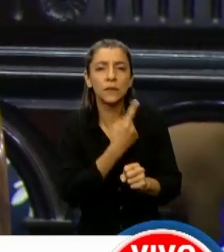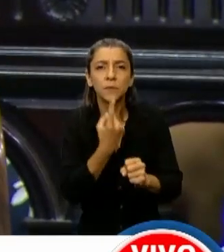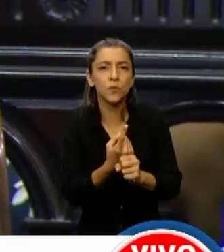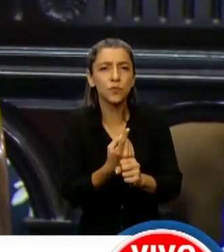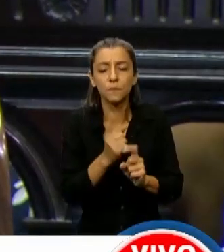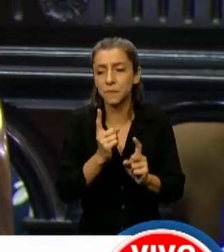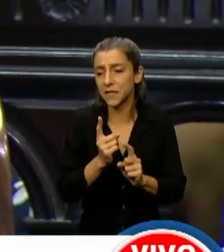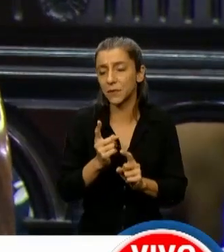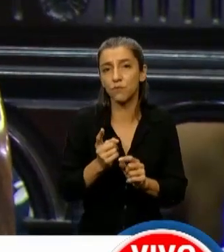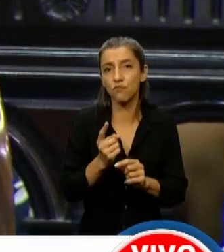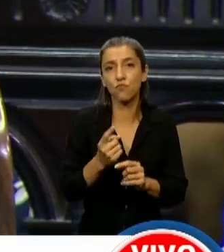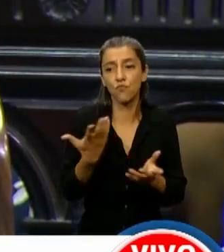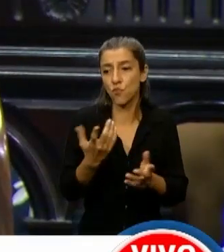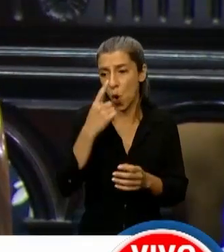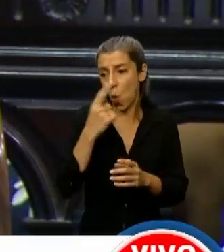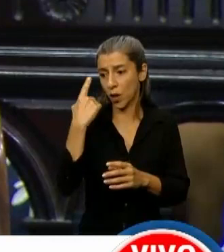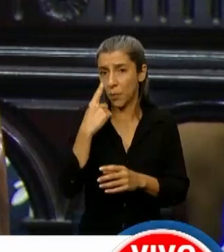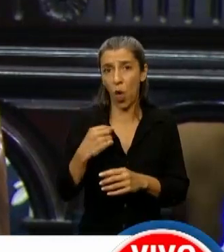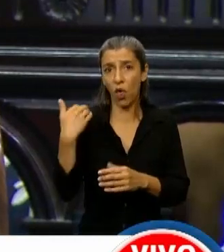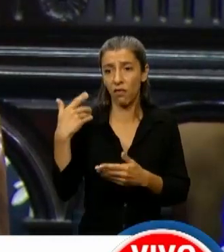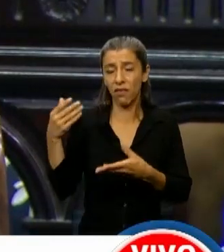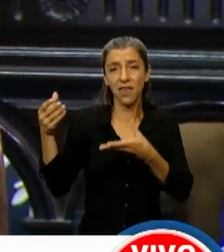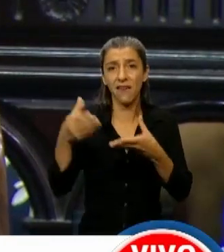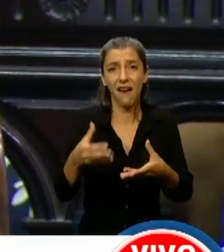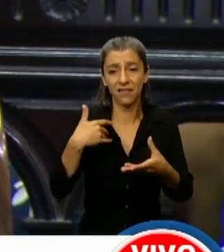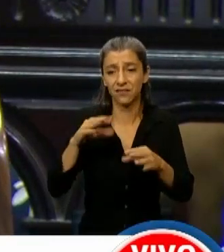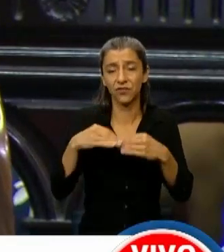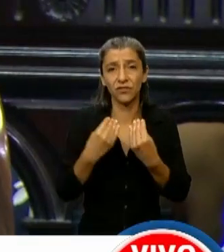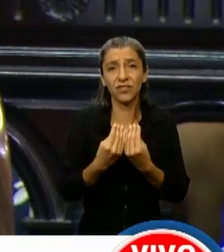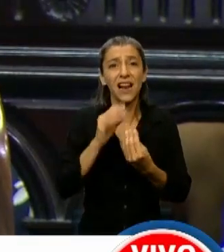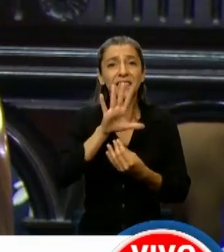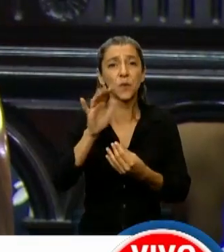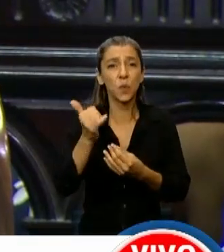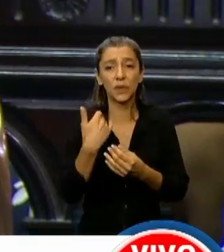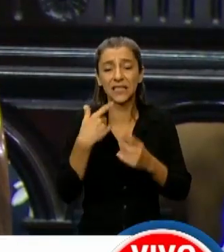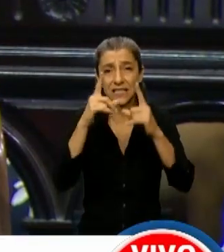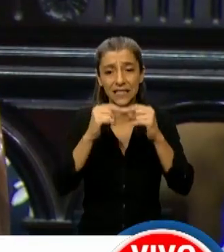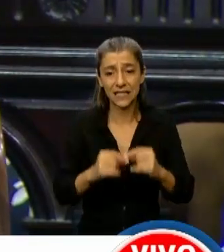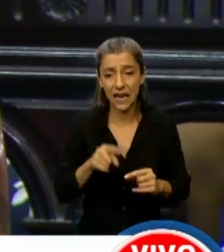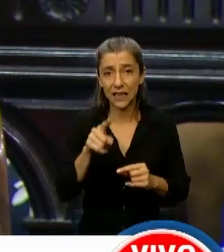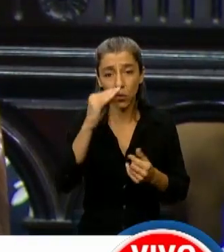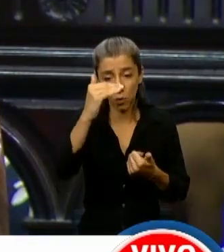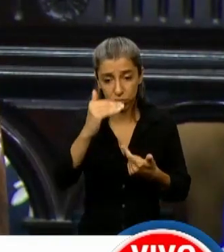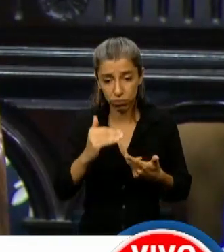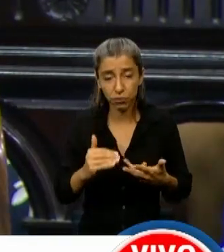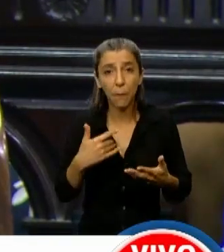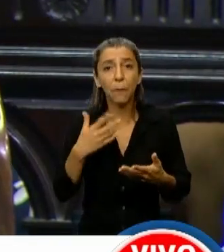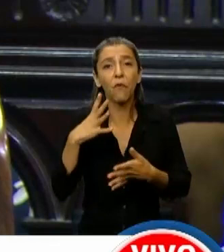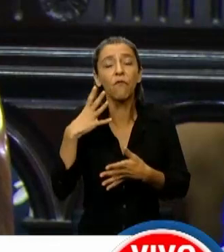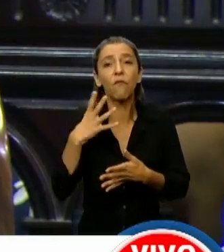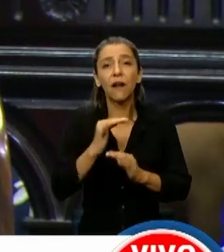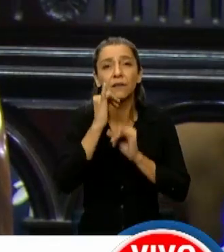horas con 56 artículos, con miles de millones de pesos que no nos dicen cómo van a financiar. Y está clara la